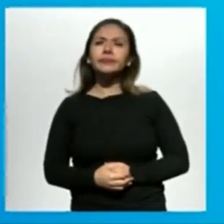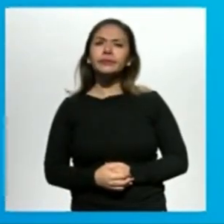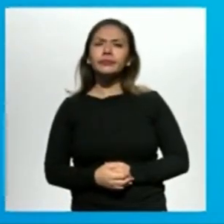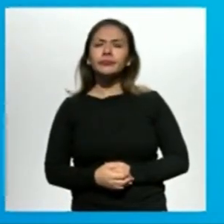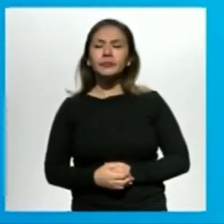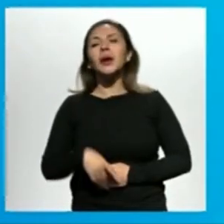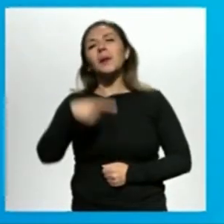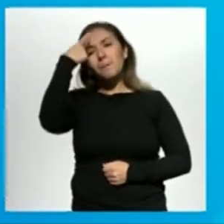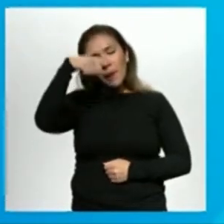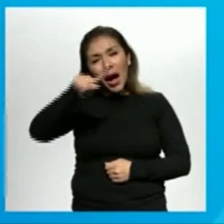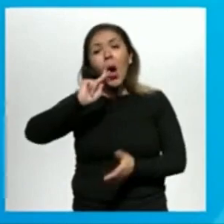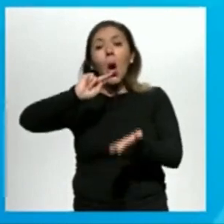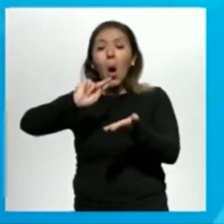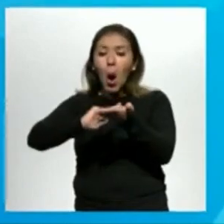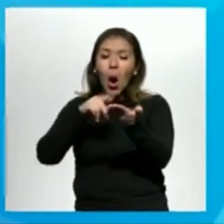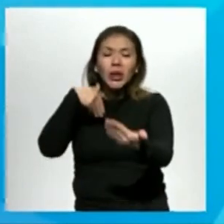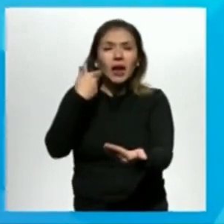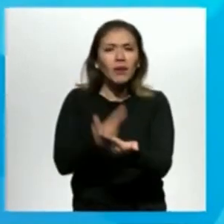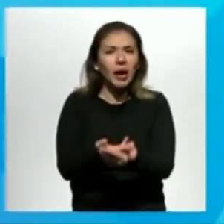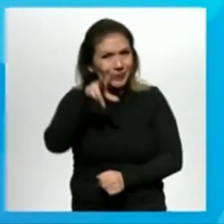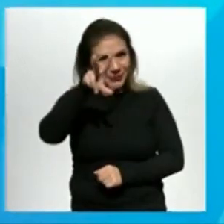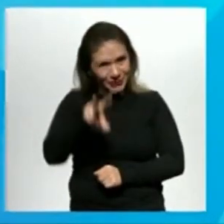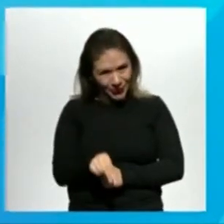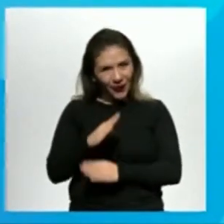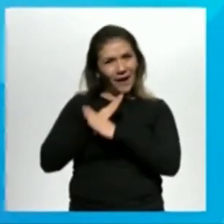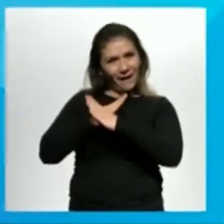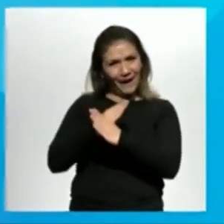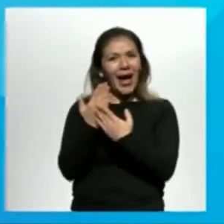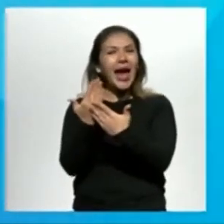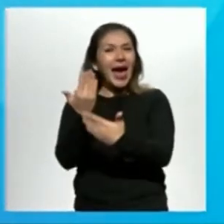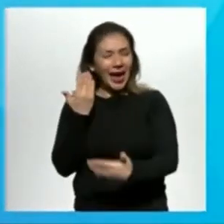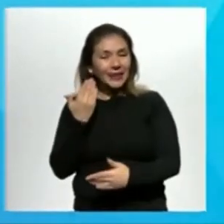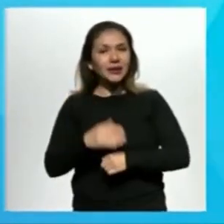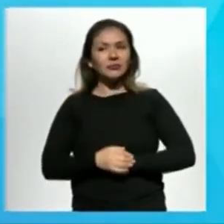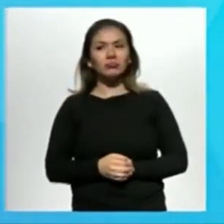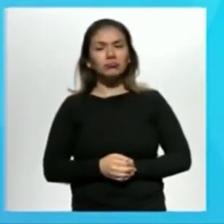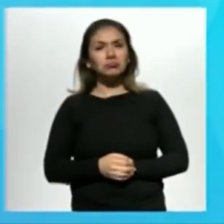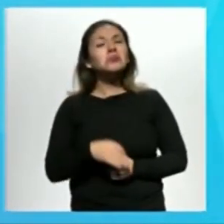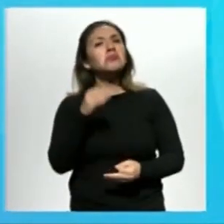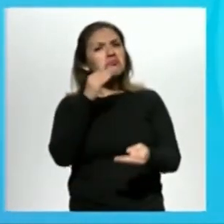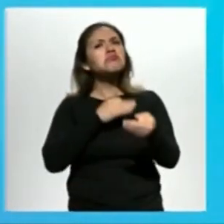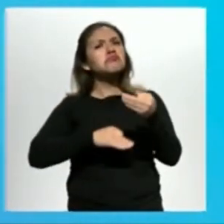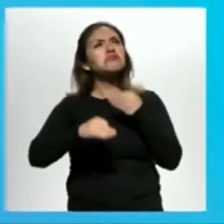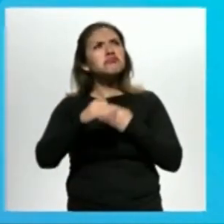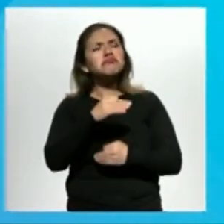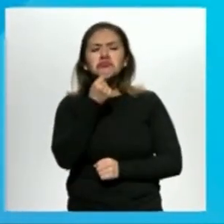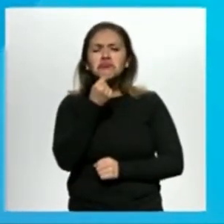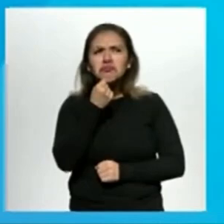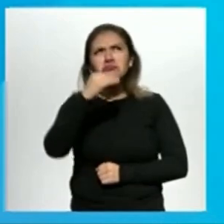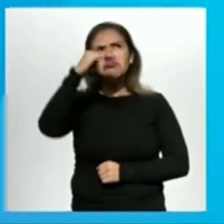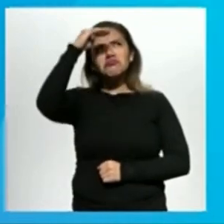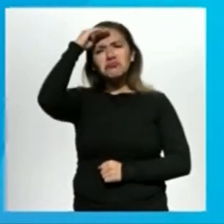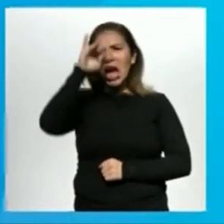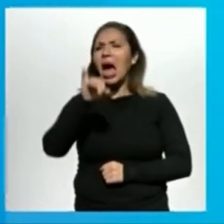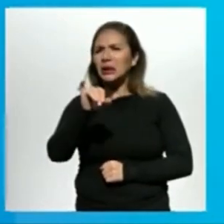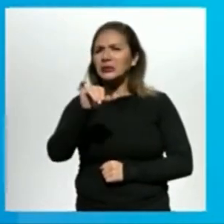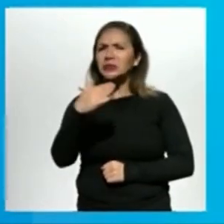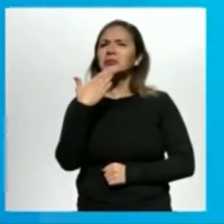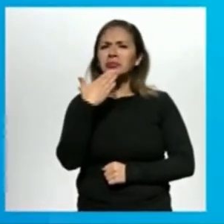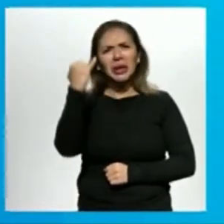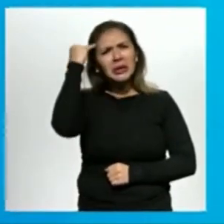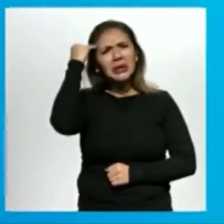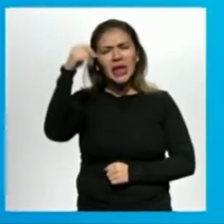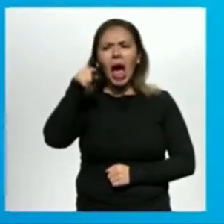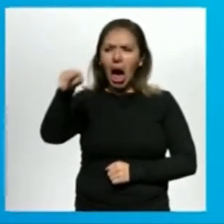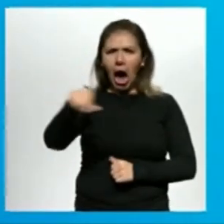Para prevenir un posible accidente de Molly. A todos los niños les pareció muy buena idea